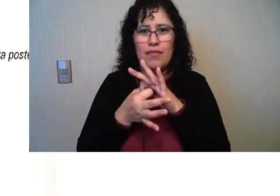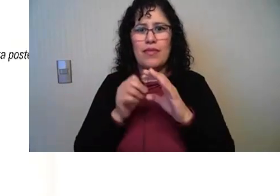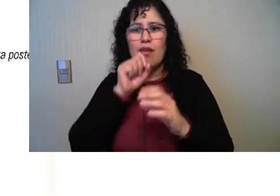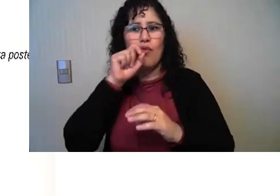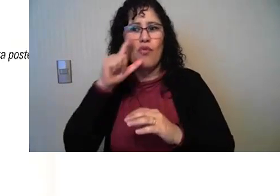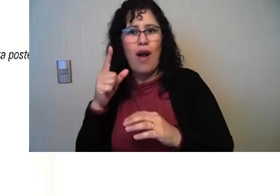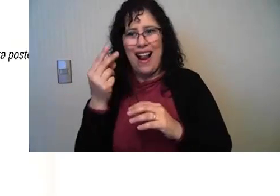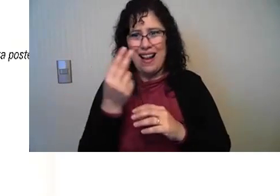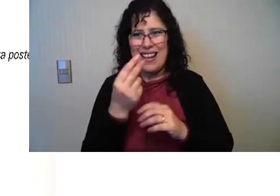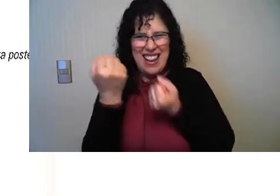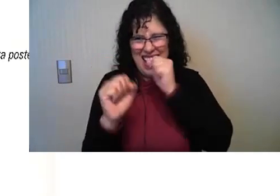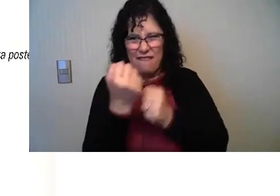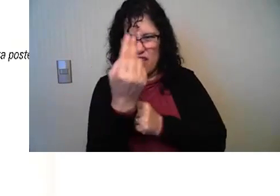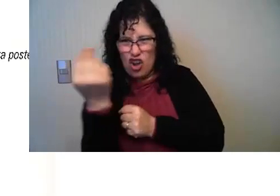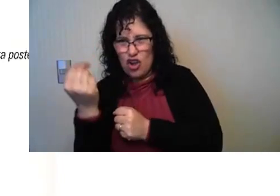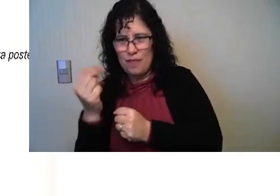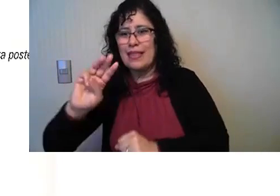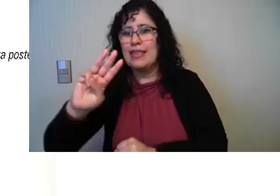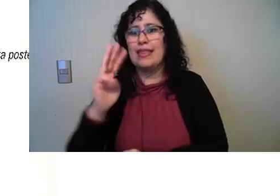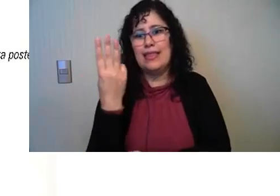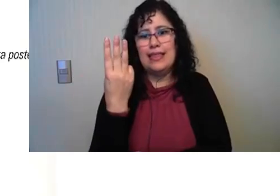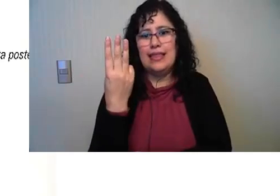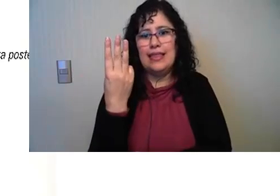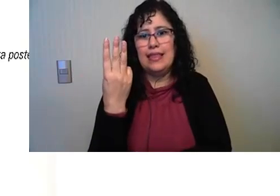craneanos. Tercero,